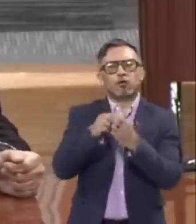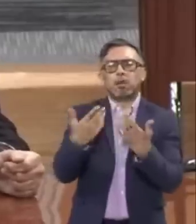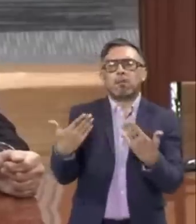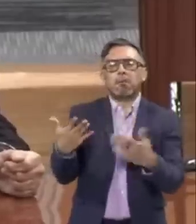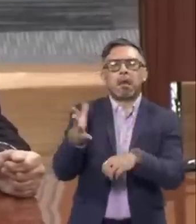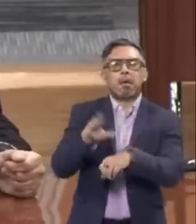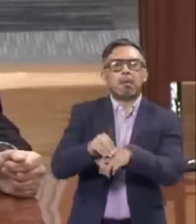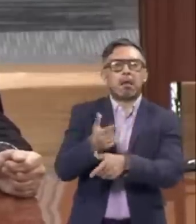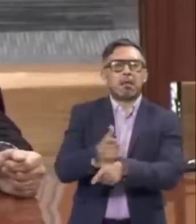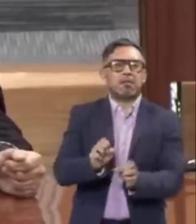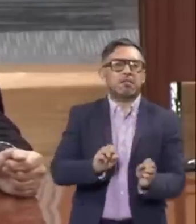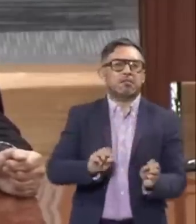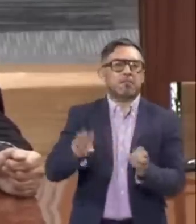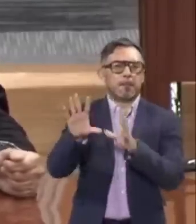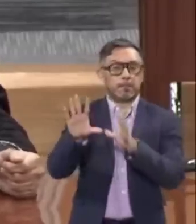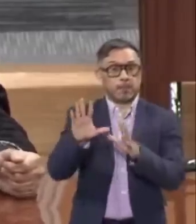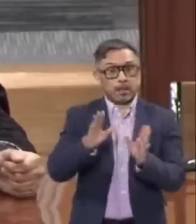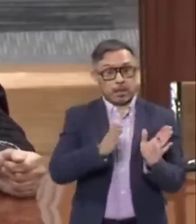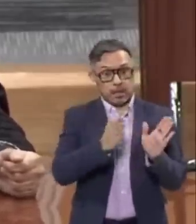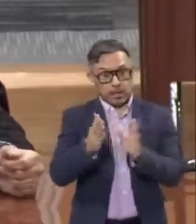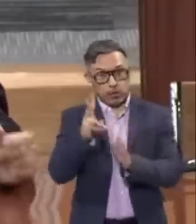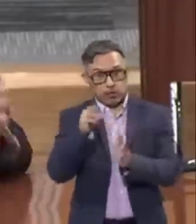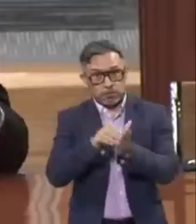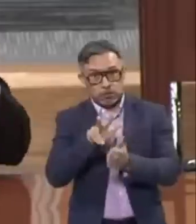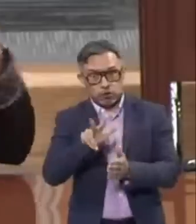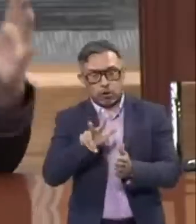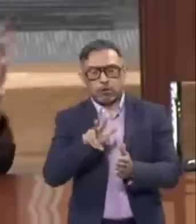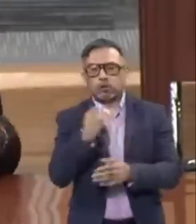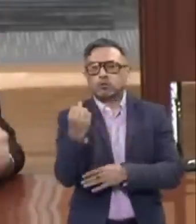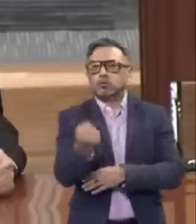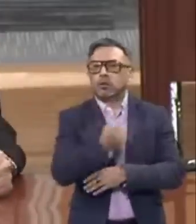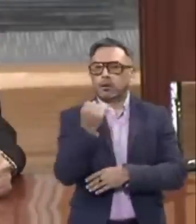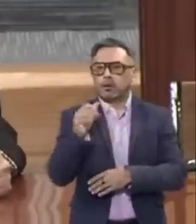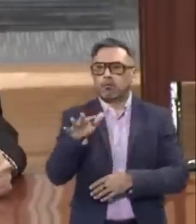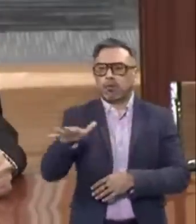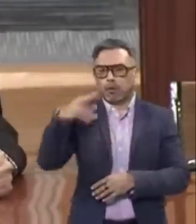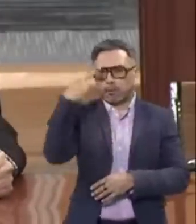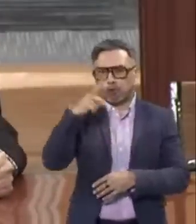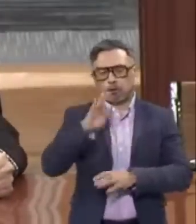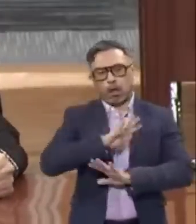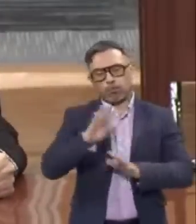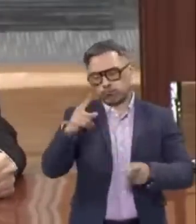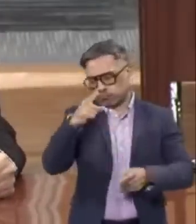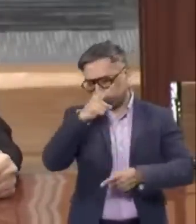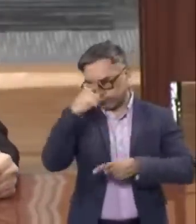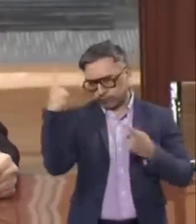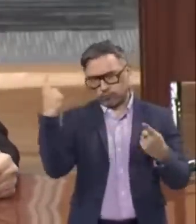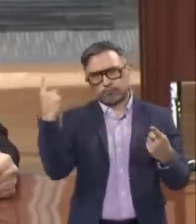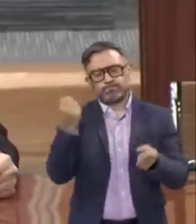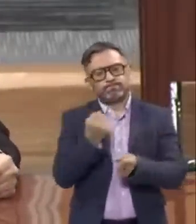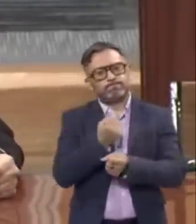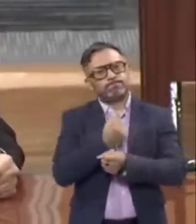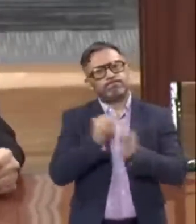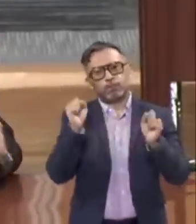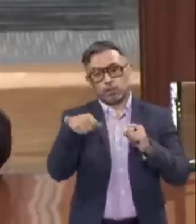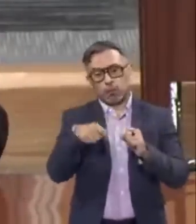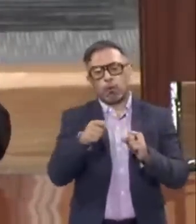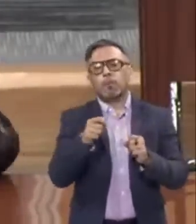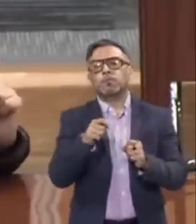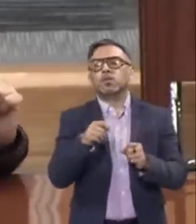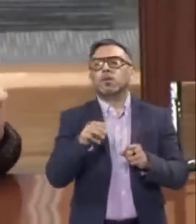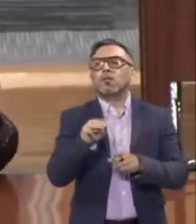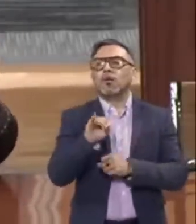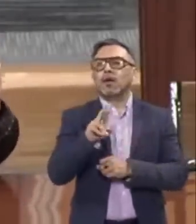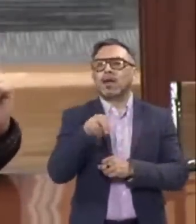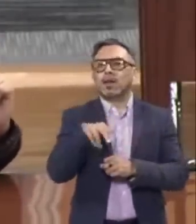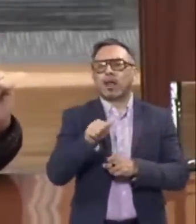el 2018 el pueblo se hartó y apoyó de manera masiva al Movimiento de Regeneración Nacional que